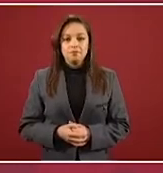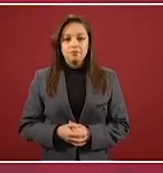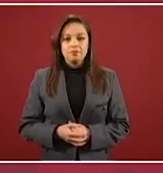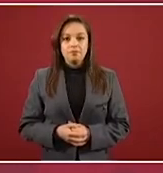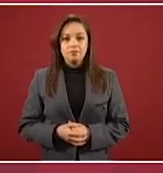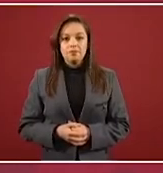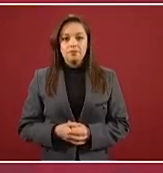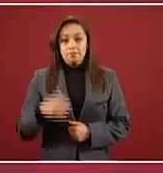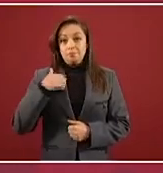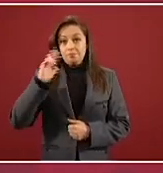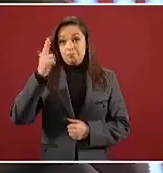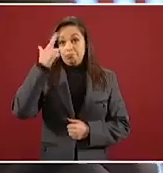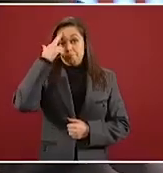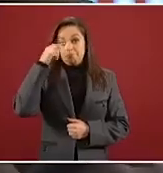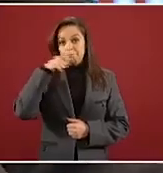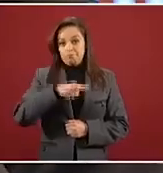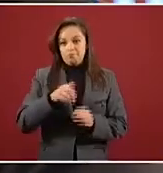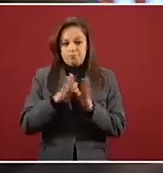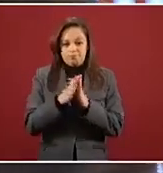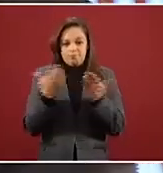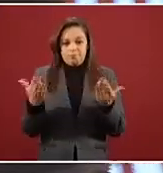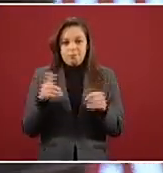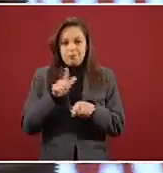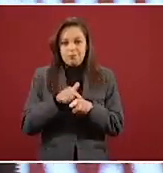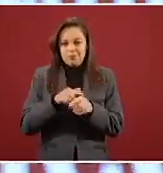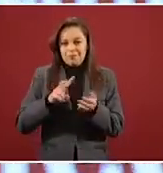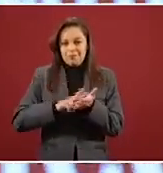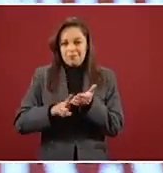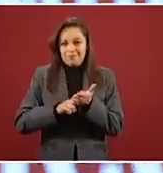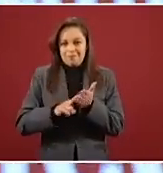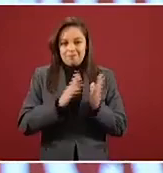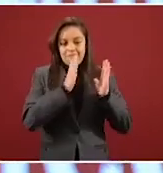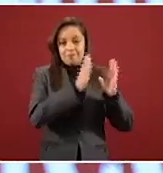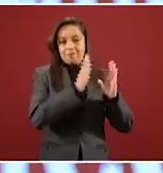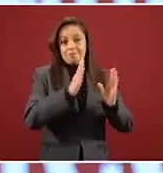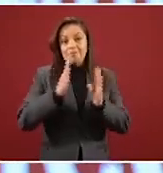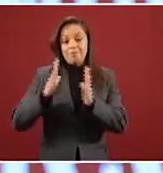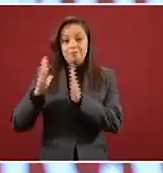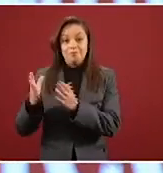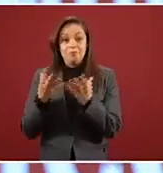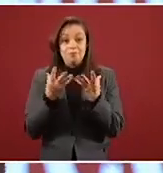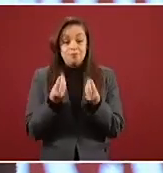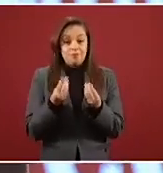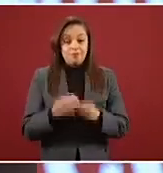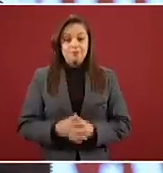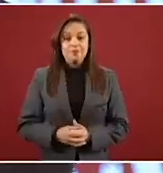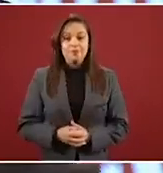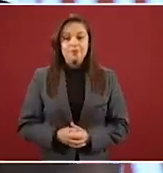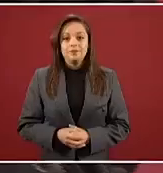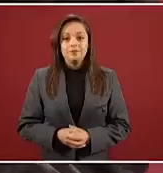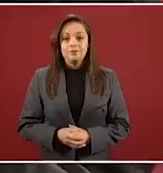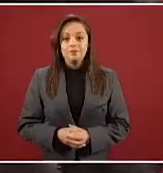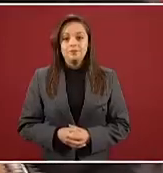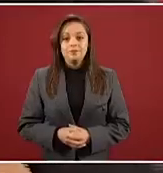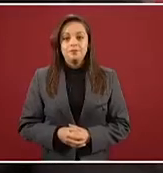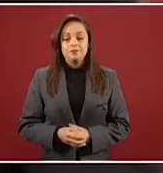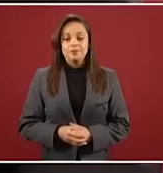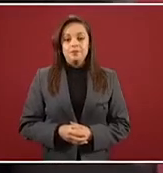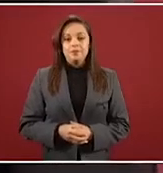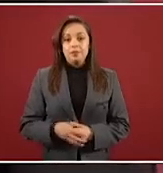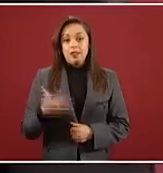me acuerdo, carpetas de estas verdes de archivo con las